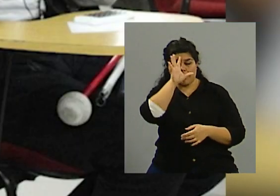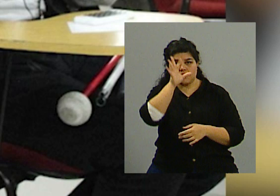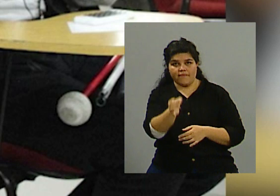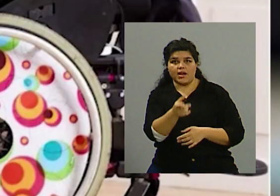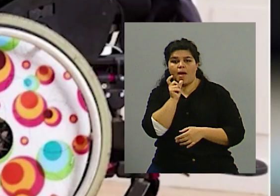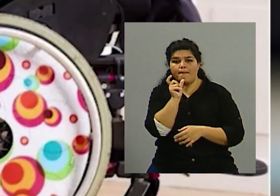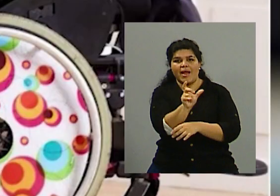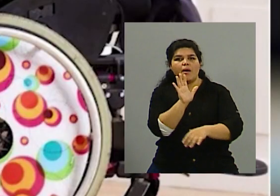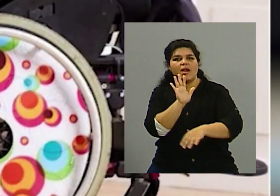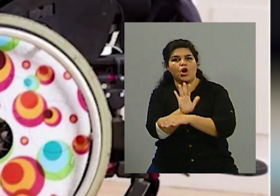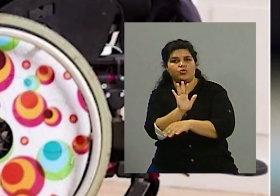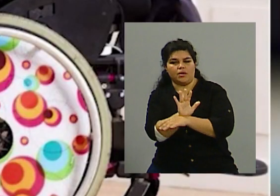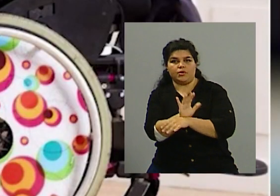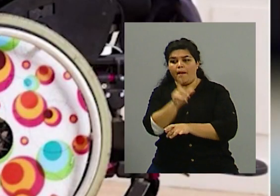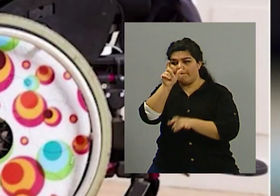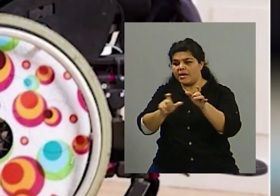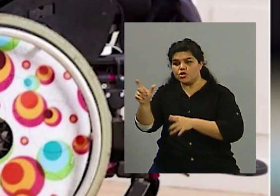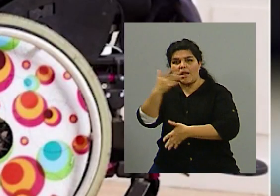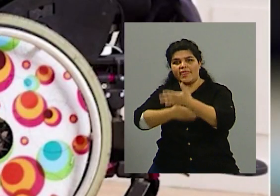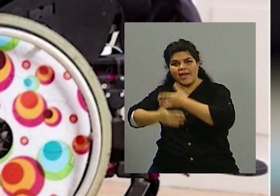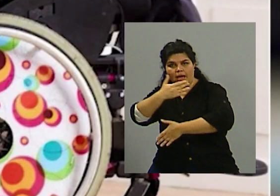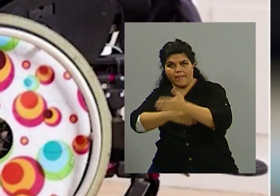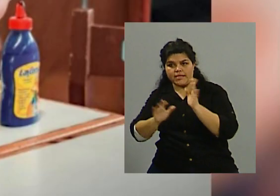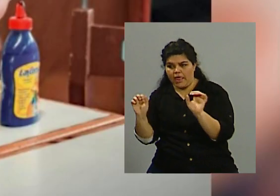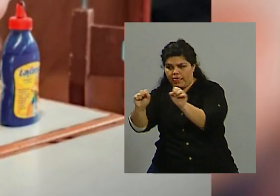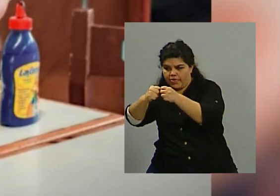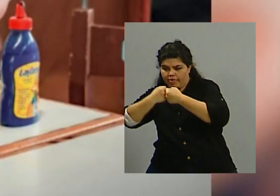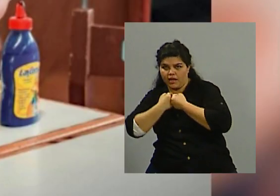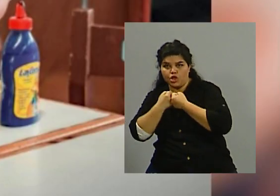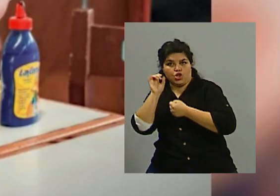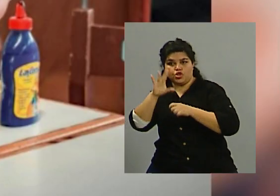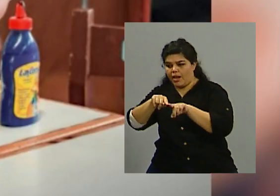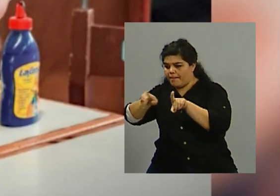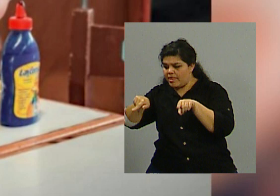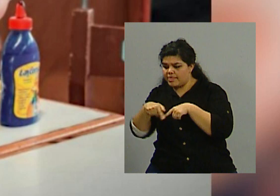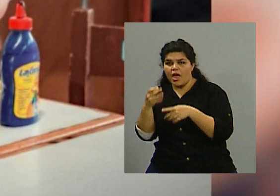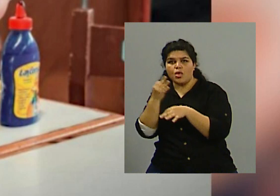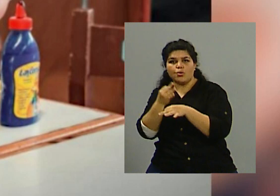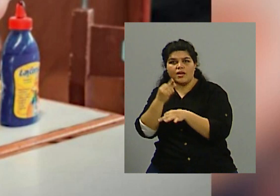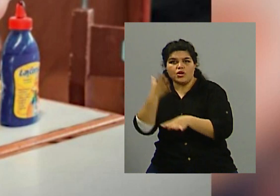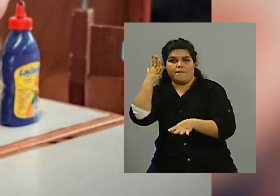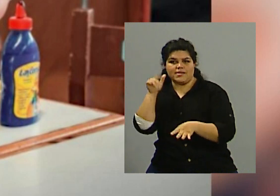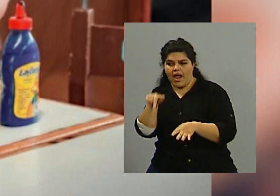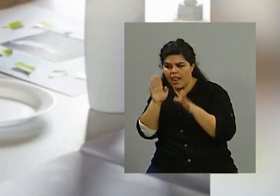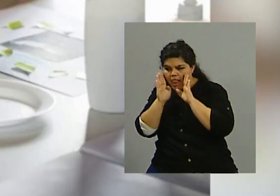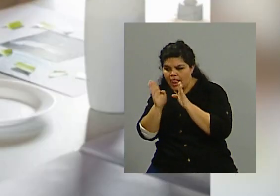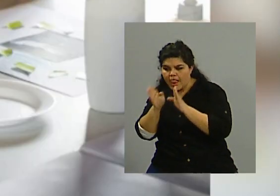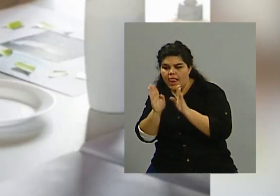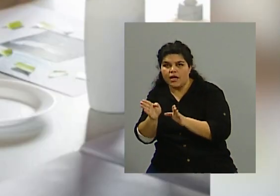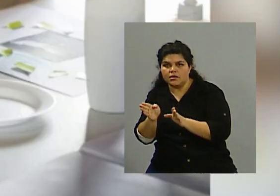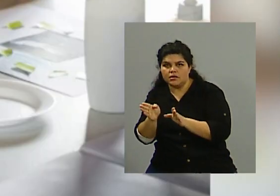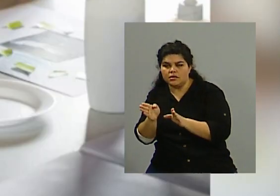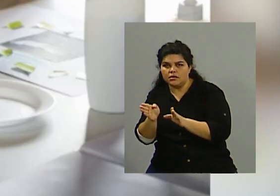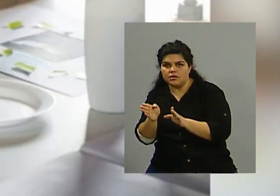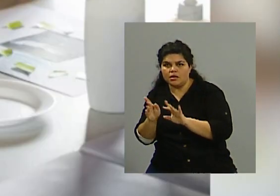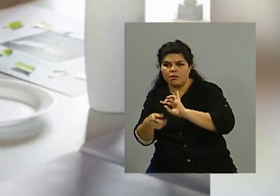persona con discapacidad tenía que estar aislada en un ámbito educativo de educación especial, al opuesto, al pensar que todas las personas